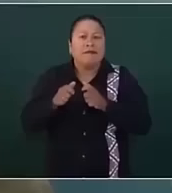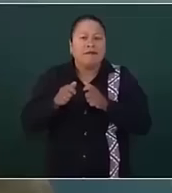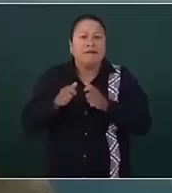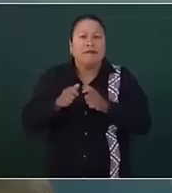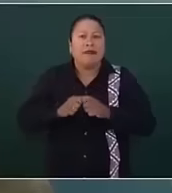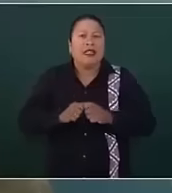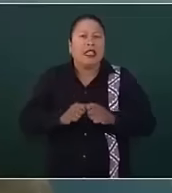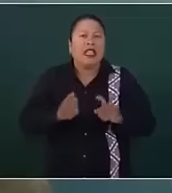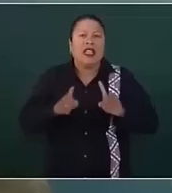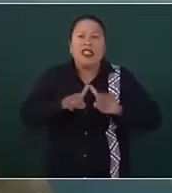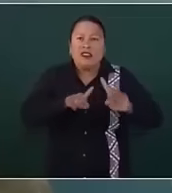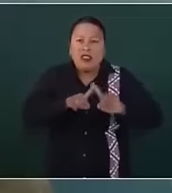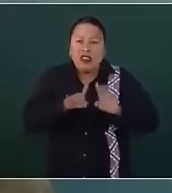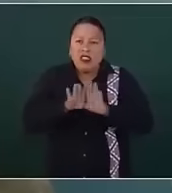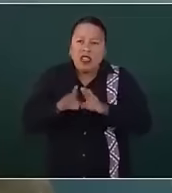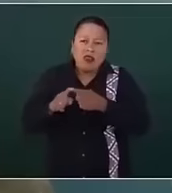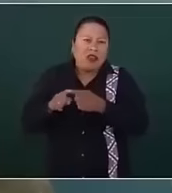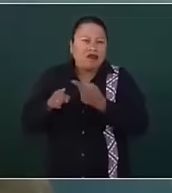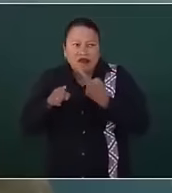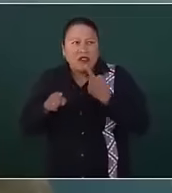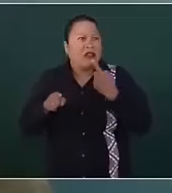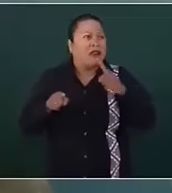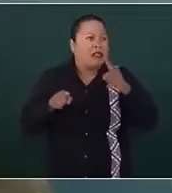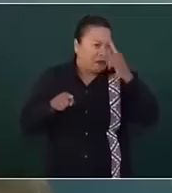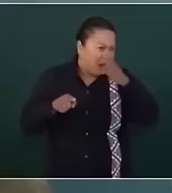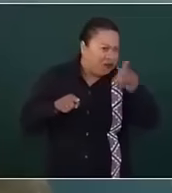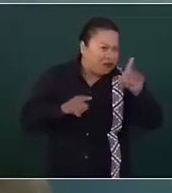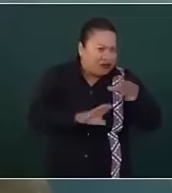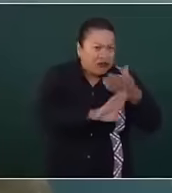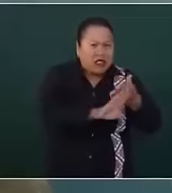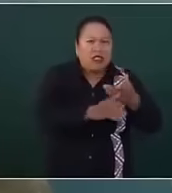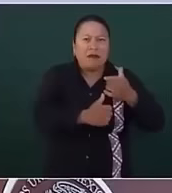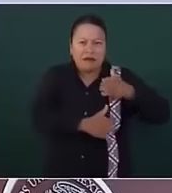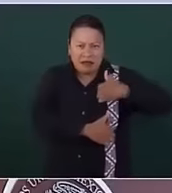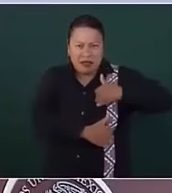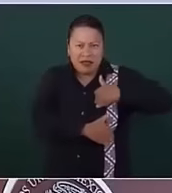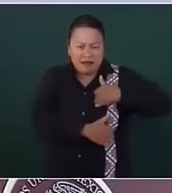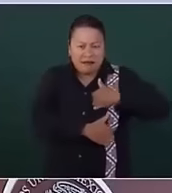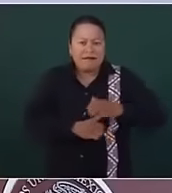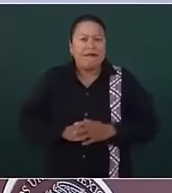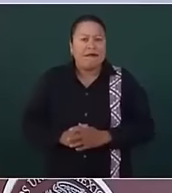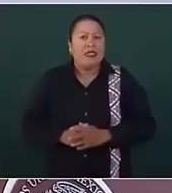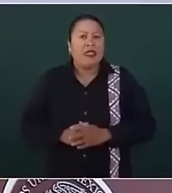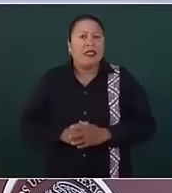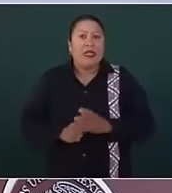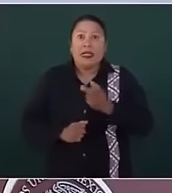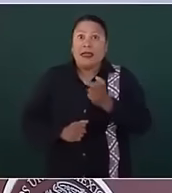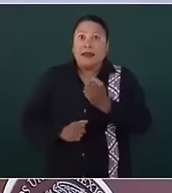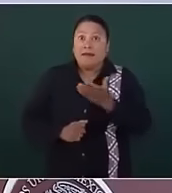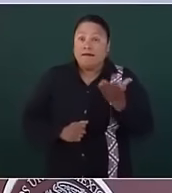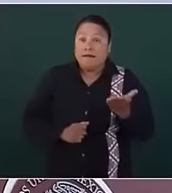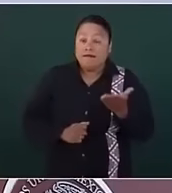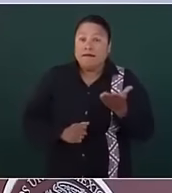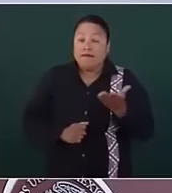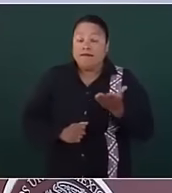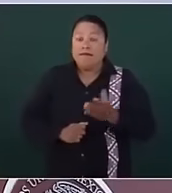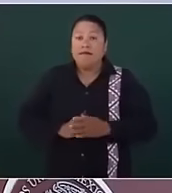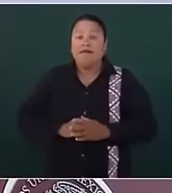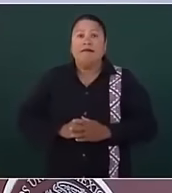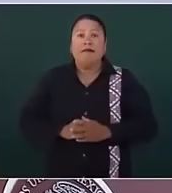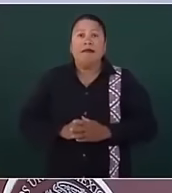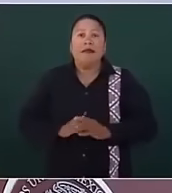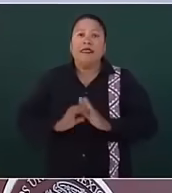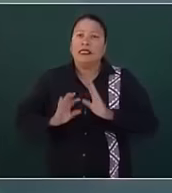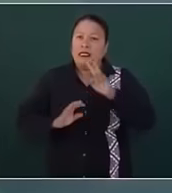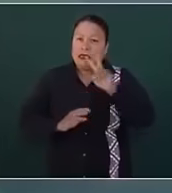de agresiones contra el personal militar, y donde nos había causado ya una